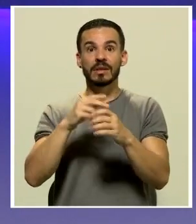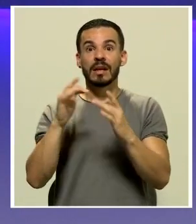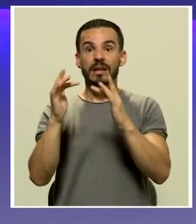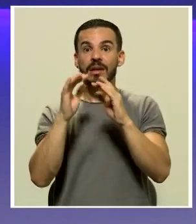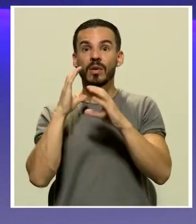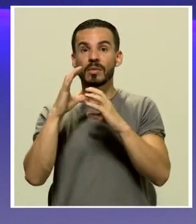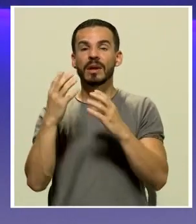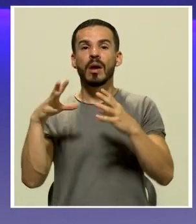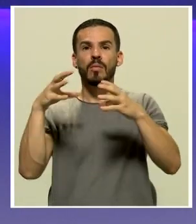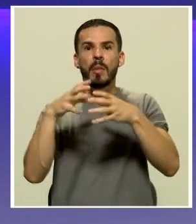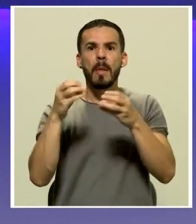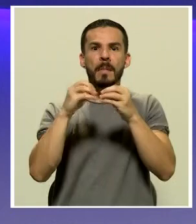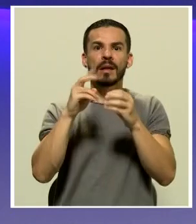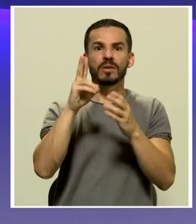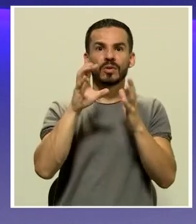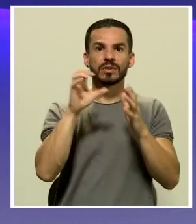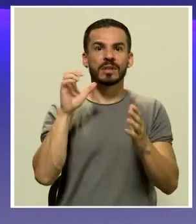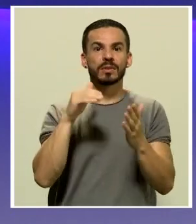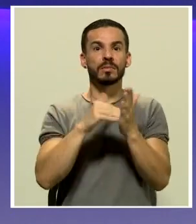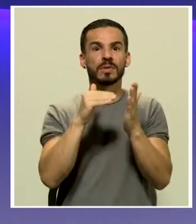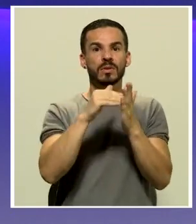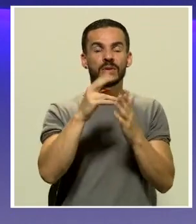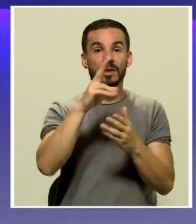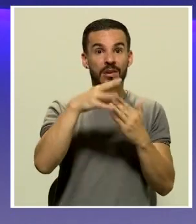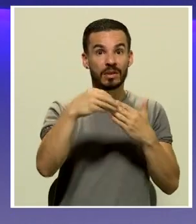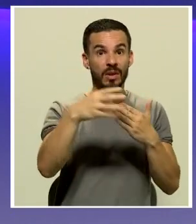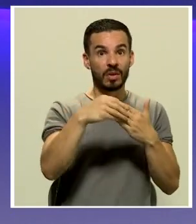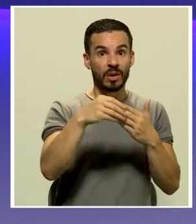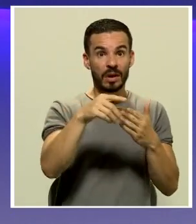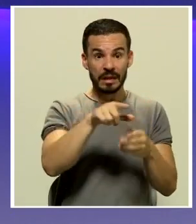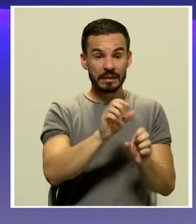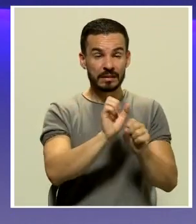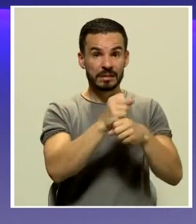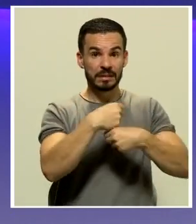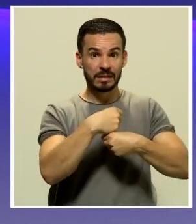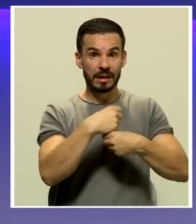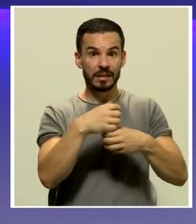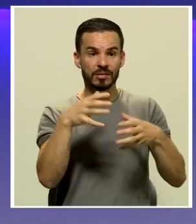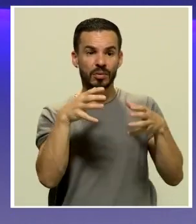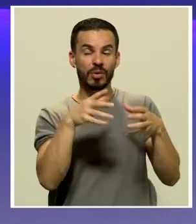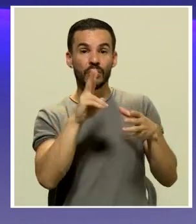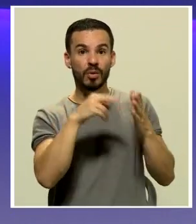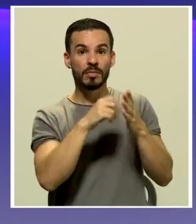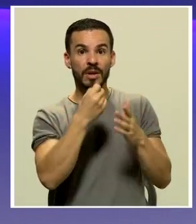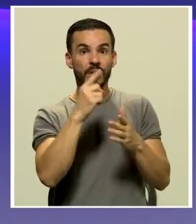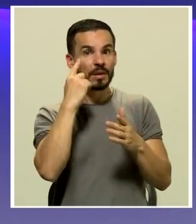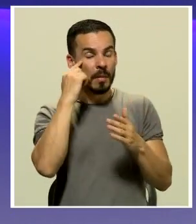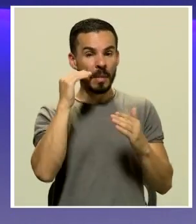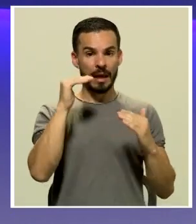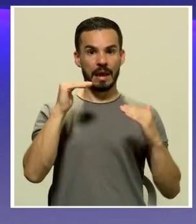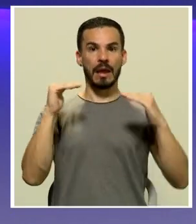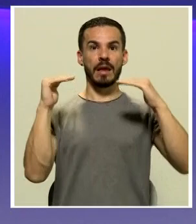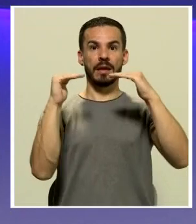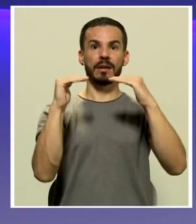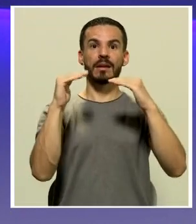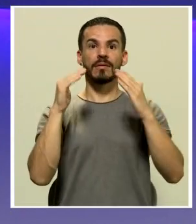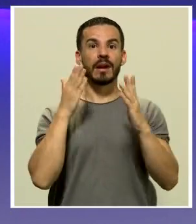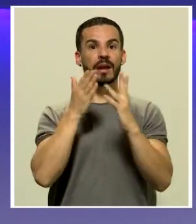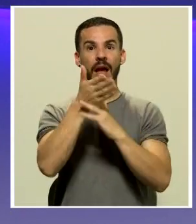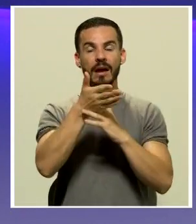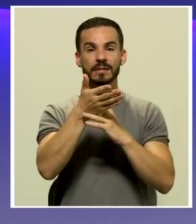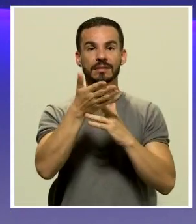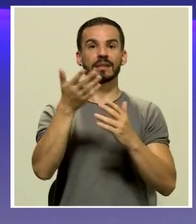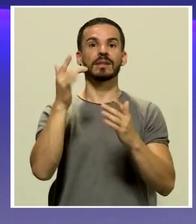200 millones de dólares, un fondo que se creó en 2011 para equilibrar el acceso a